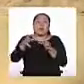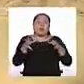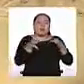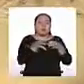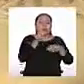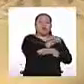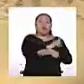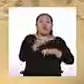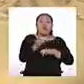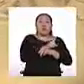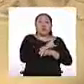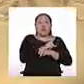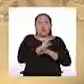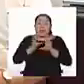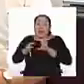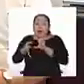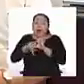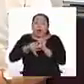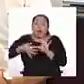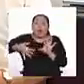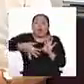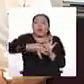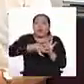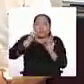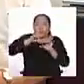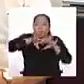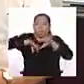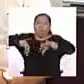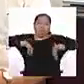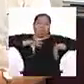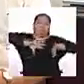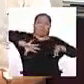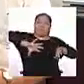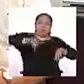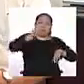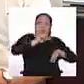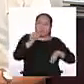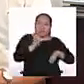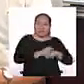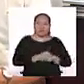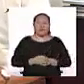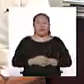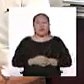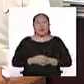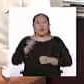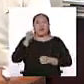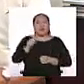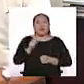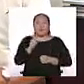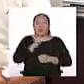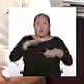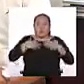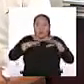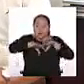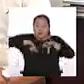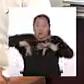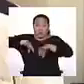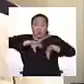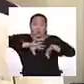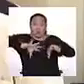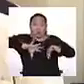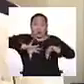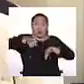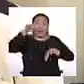Son juntos, no se pueden separar. Y ese hecho de que no se puede separar ha sido también la